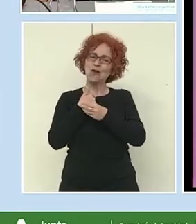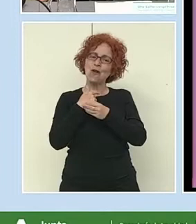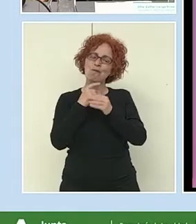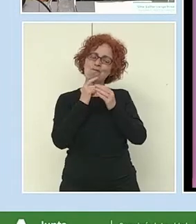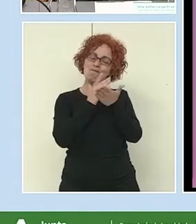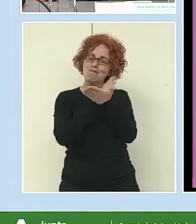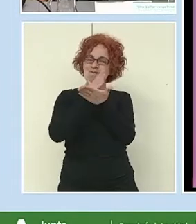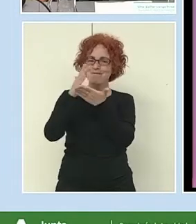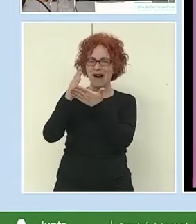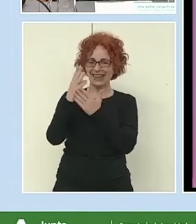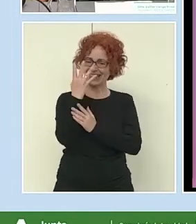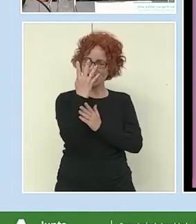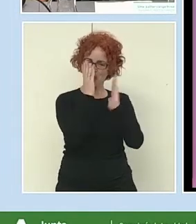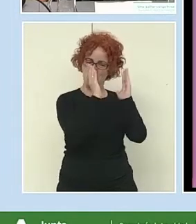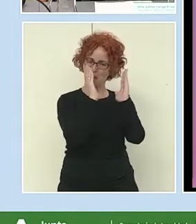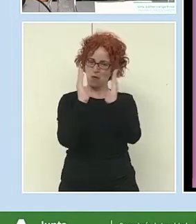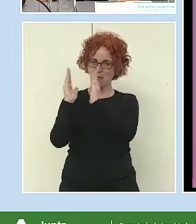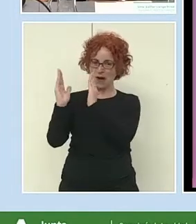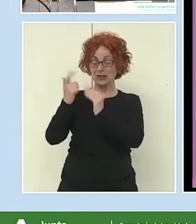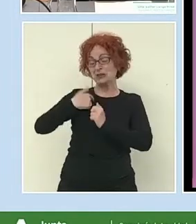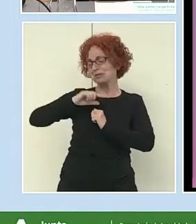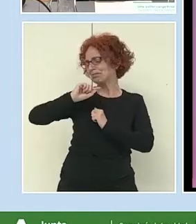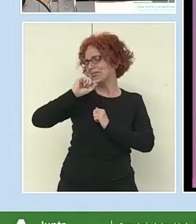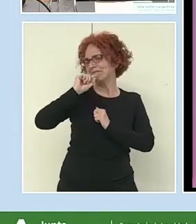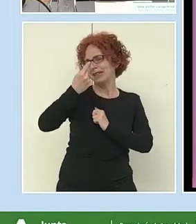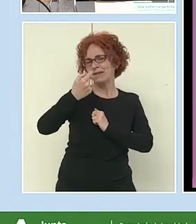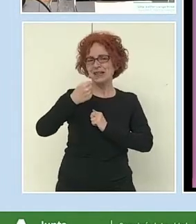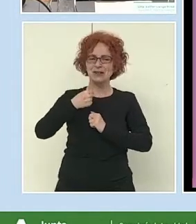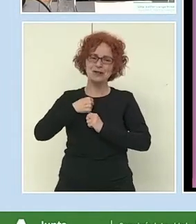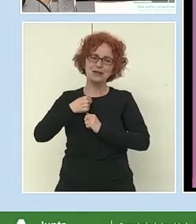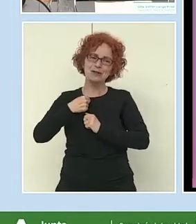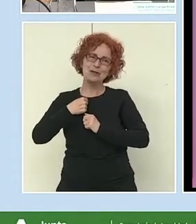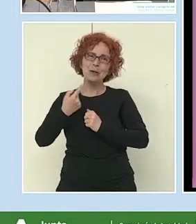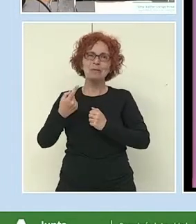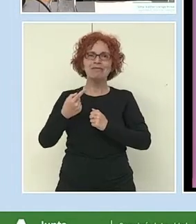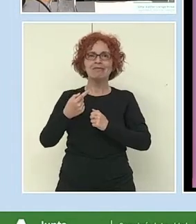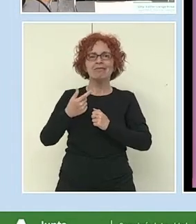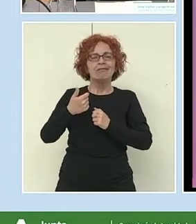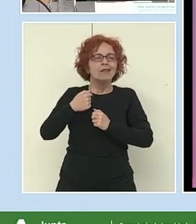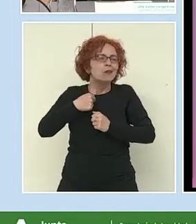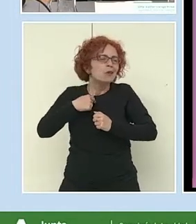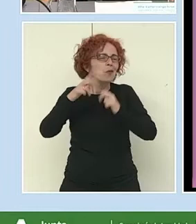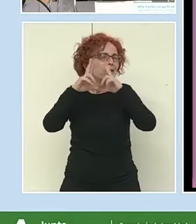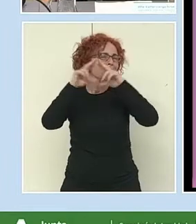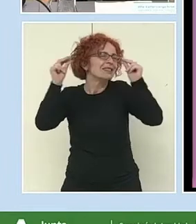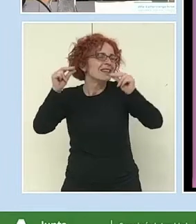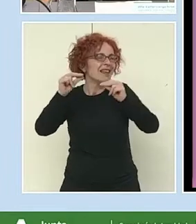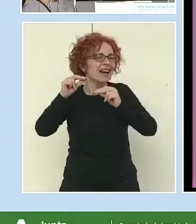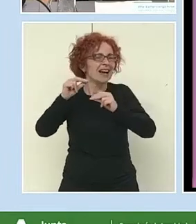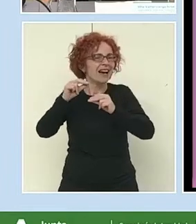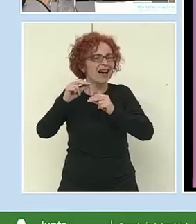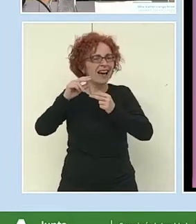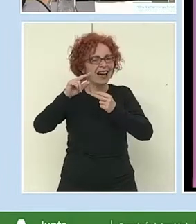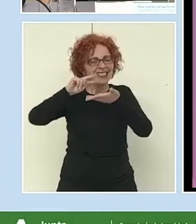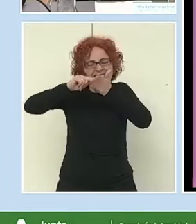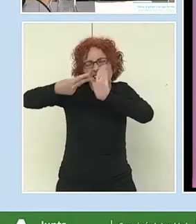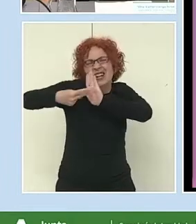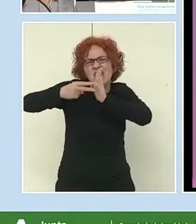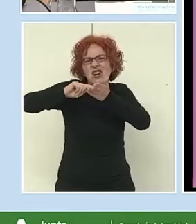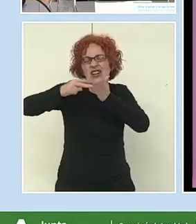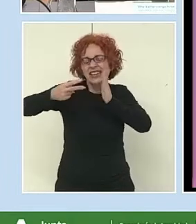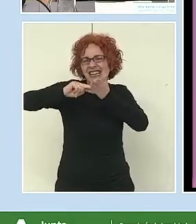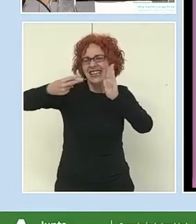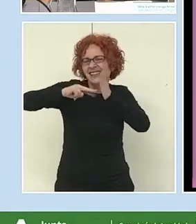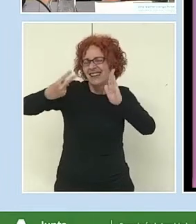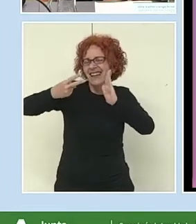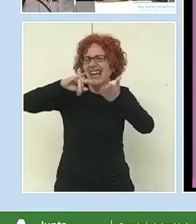en estas cuatro partes. En un principio voy a hablaros pues eso de cómo yo elijo una carrera puramente técnica,